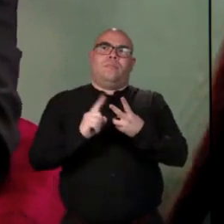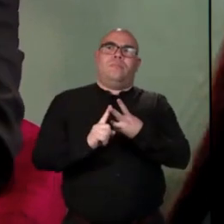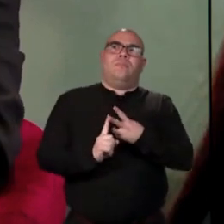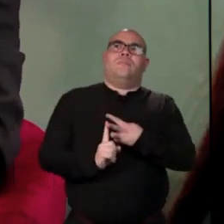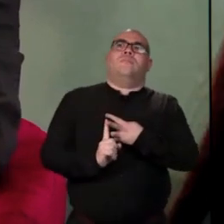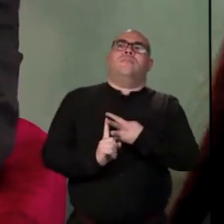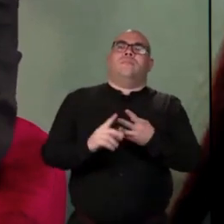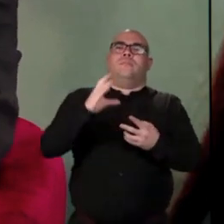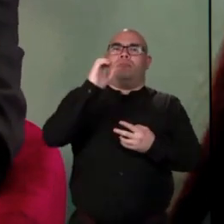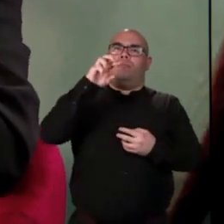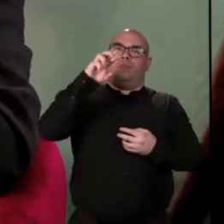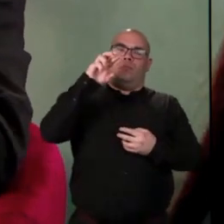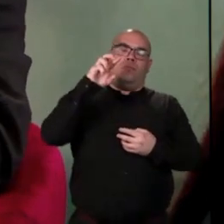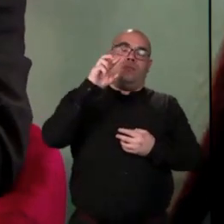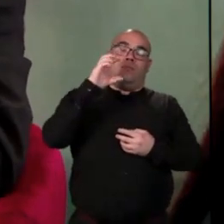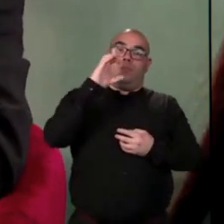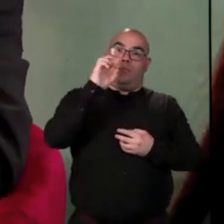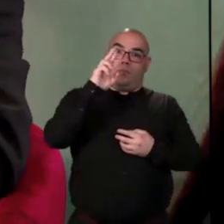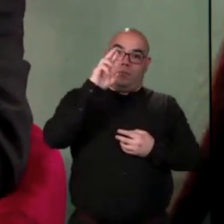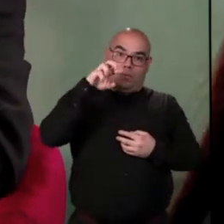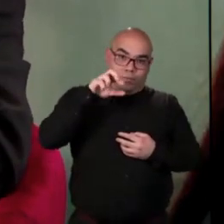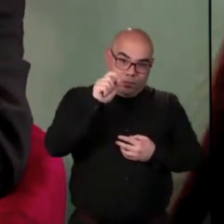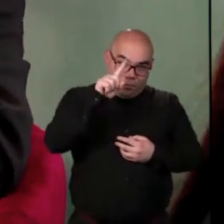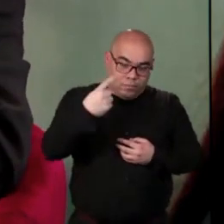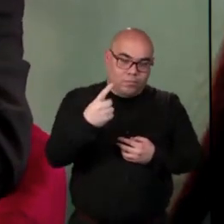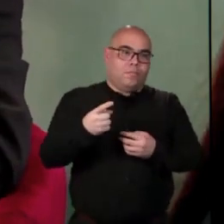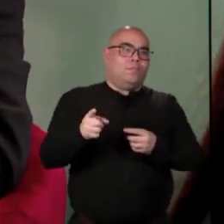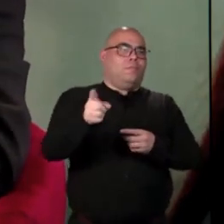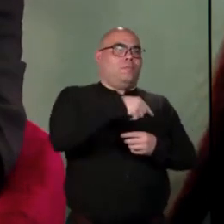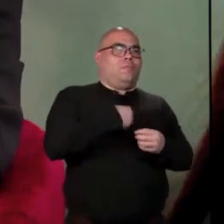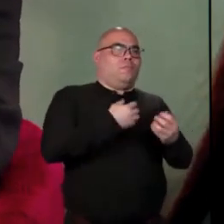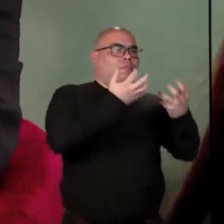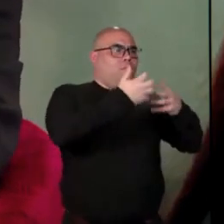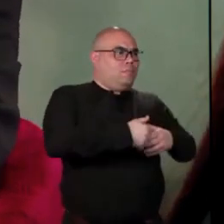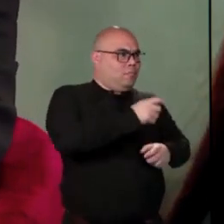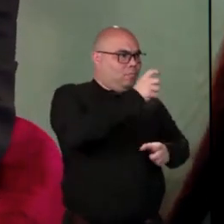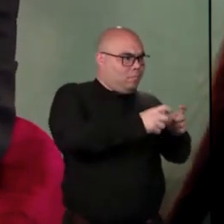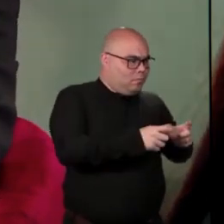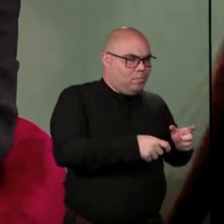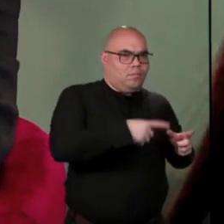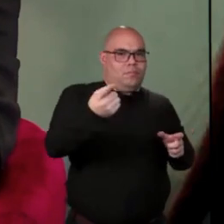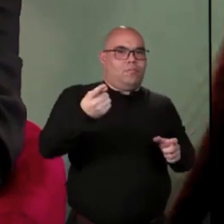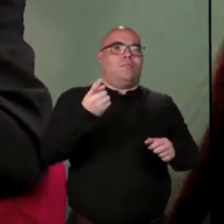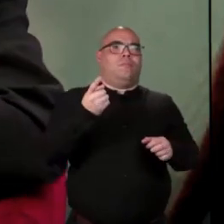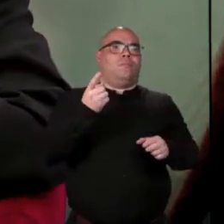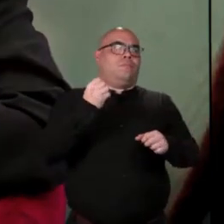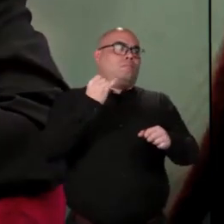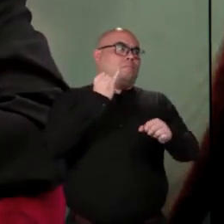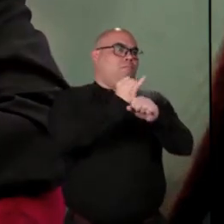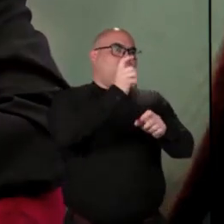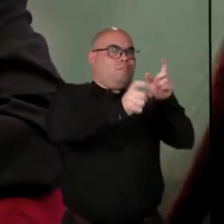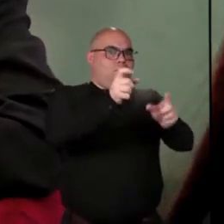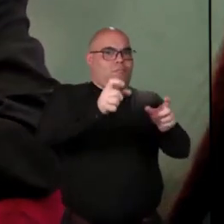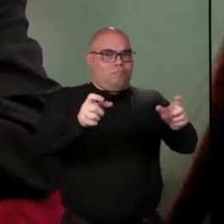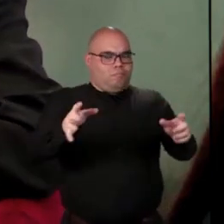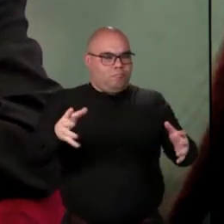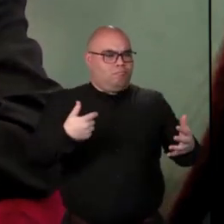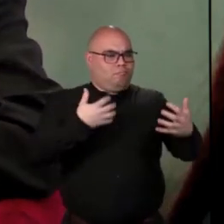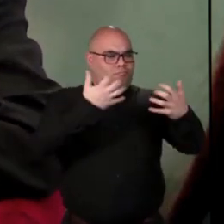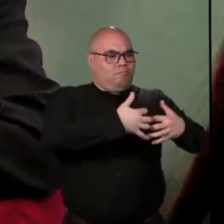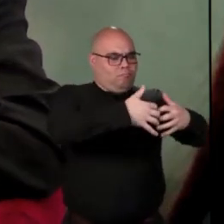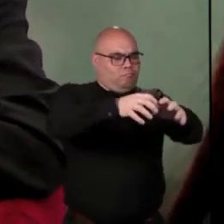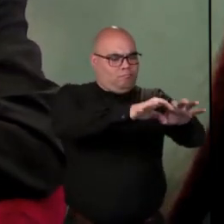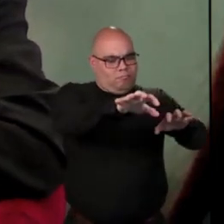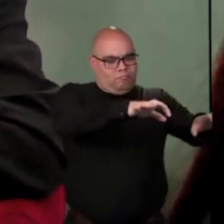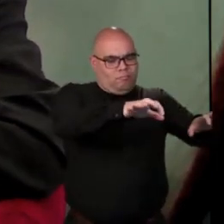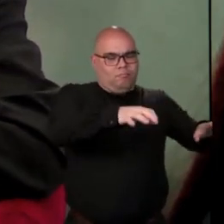N. Corpas, un conjunto de empresarios, de industriales, organizaciones internacionales, que nos